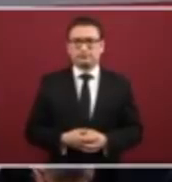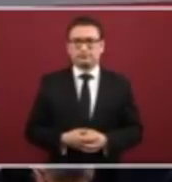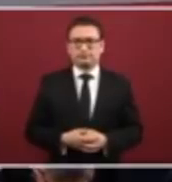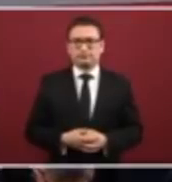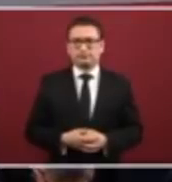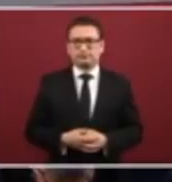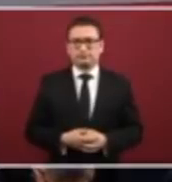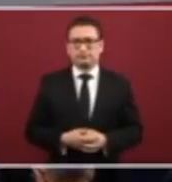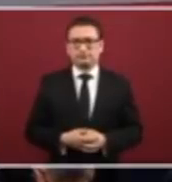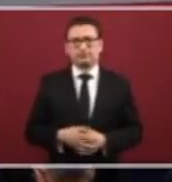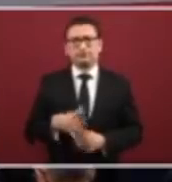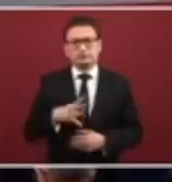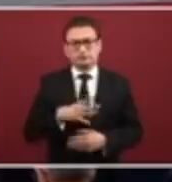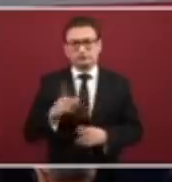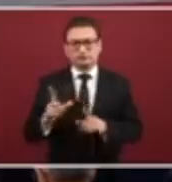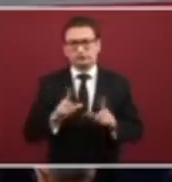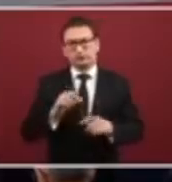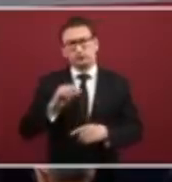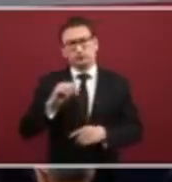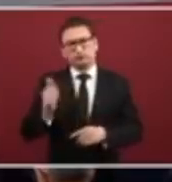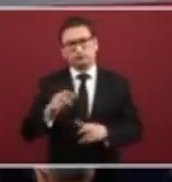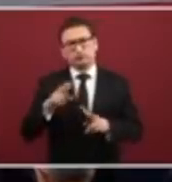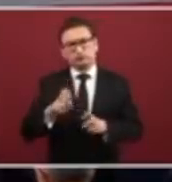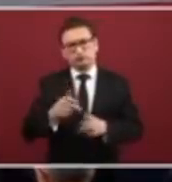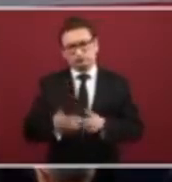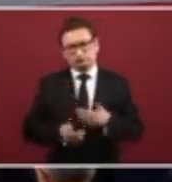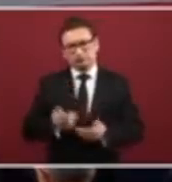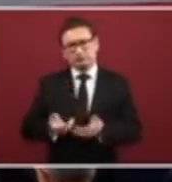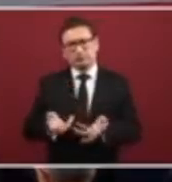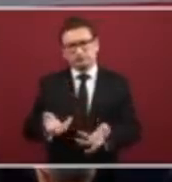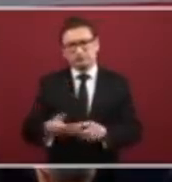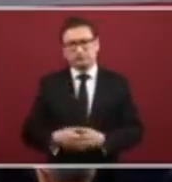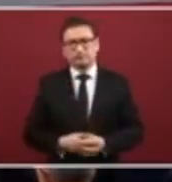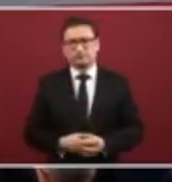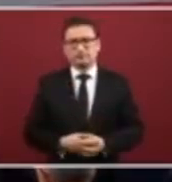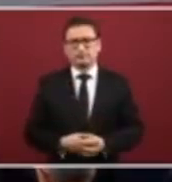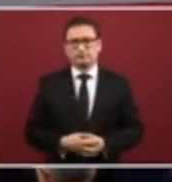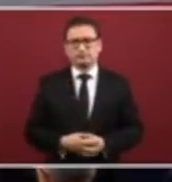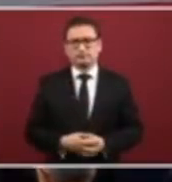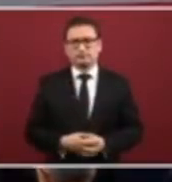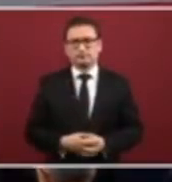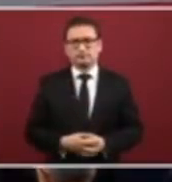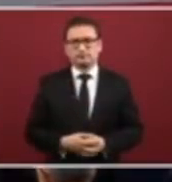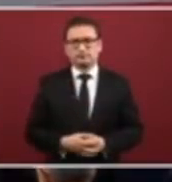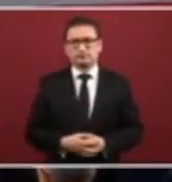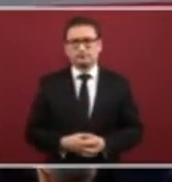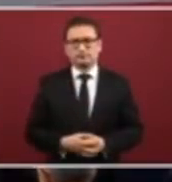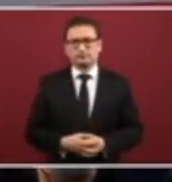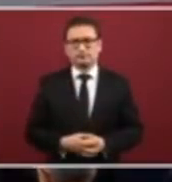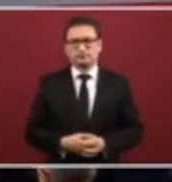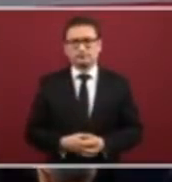Ahora hay otro que tiene que ver con la operación, que es el